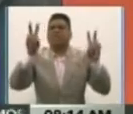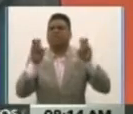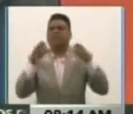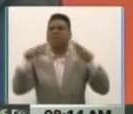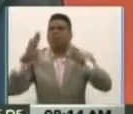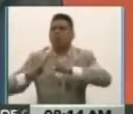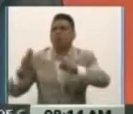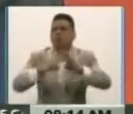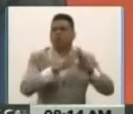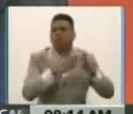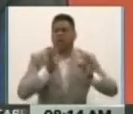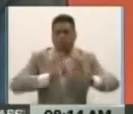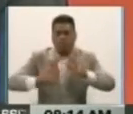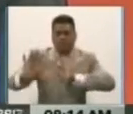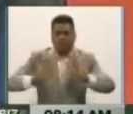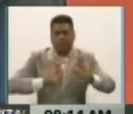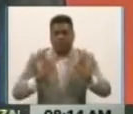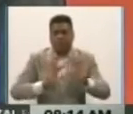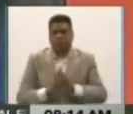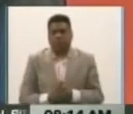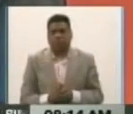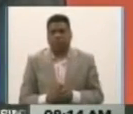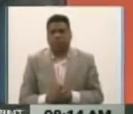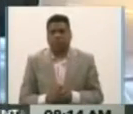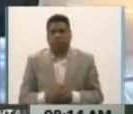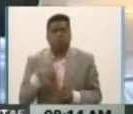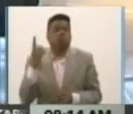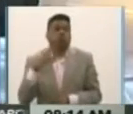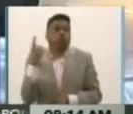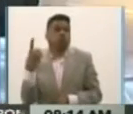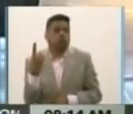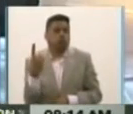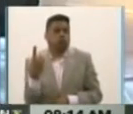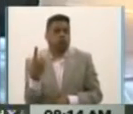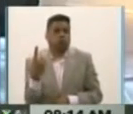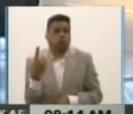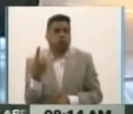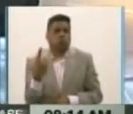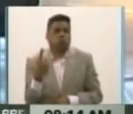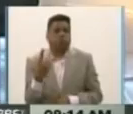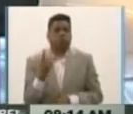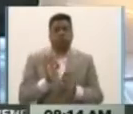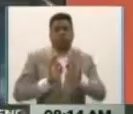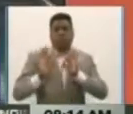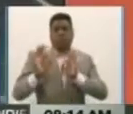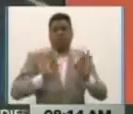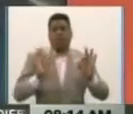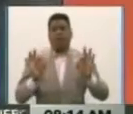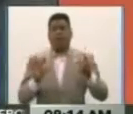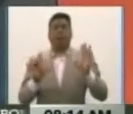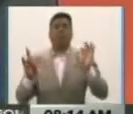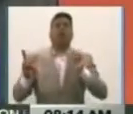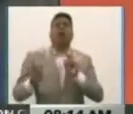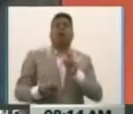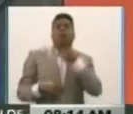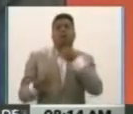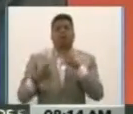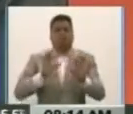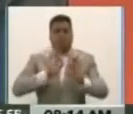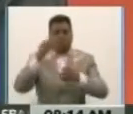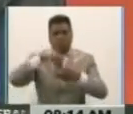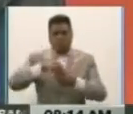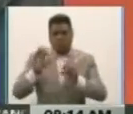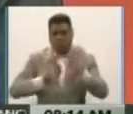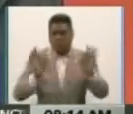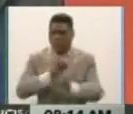decir, porque los actores y actrices que van a pertenecer al elenco no solo van a tener un rol de actores para las obras, sino